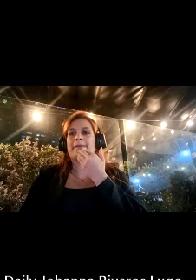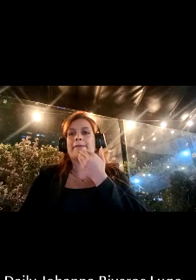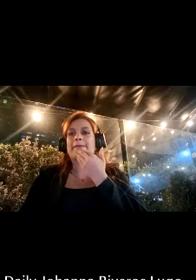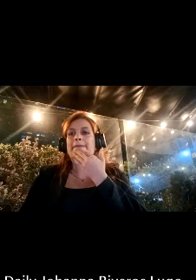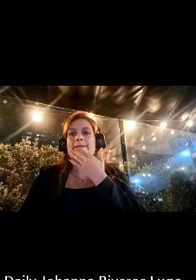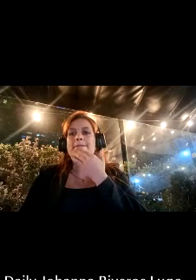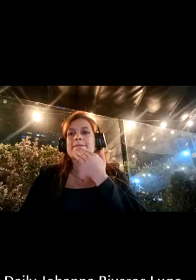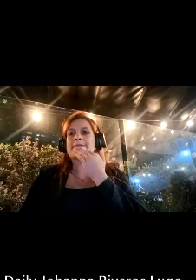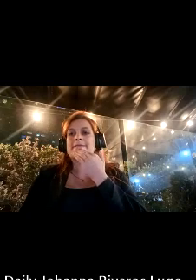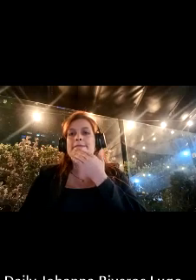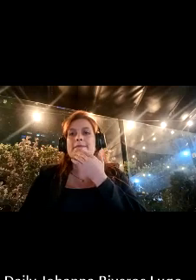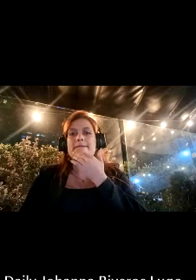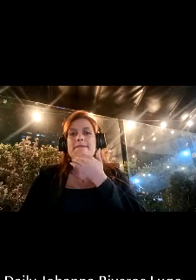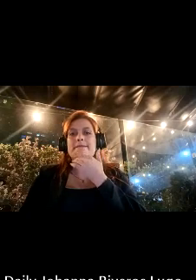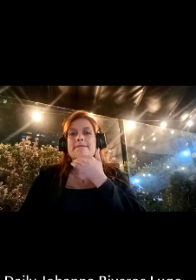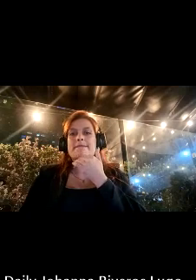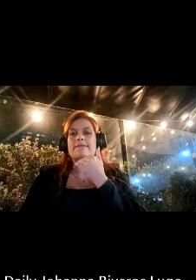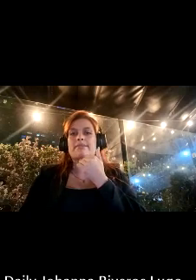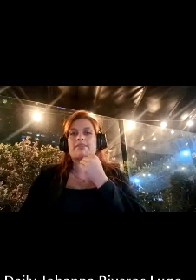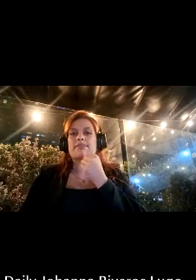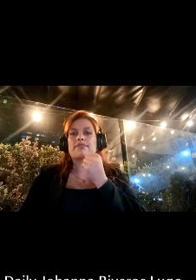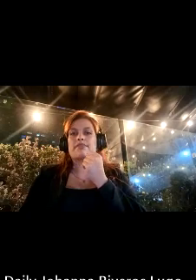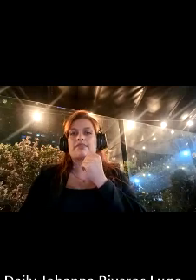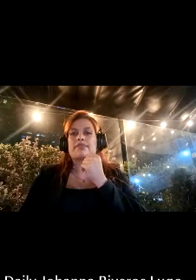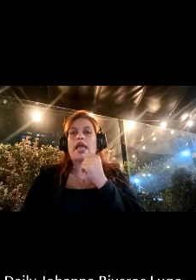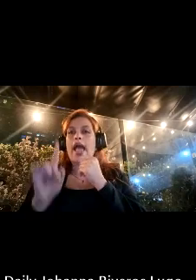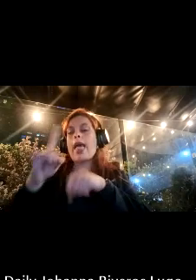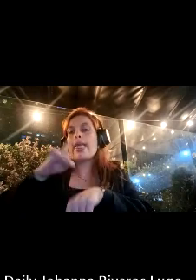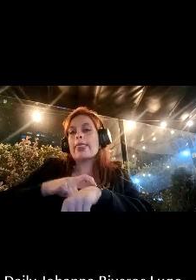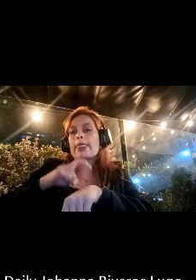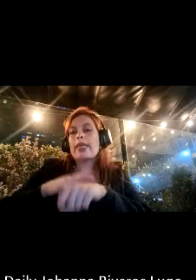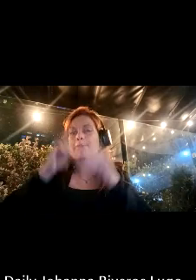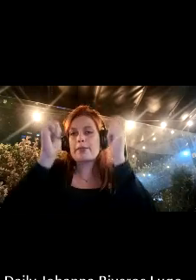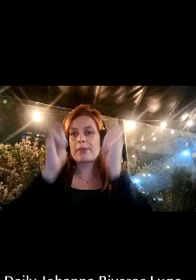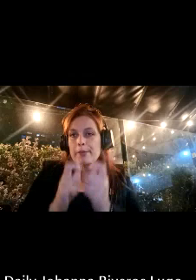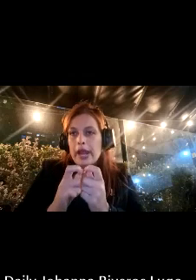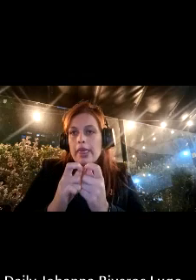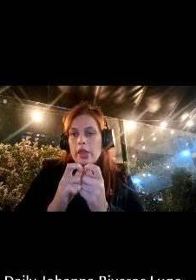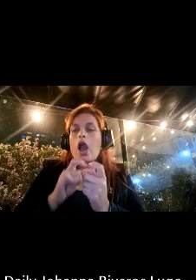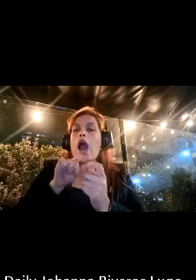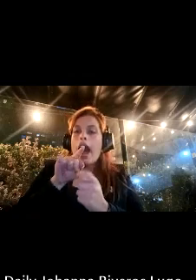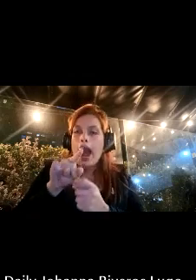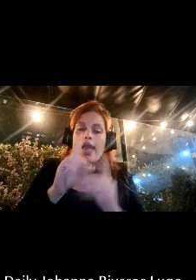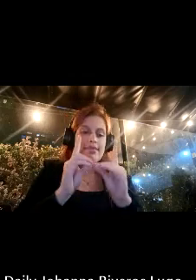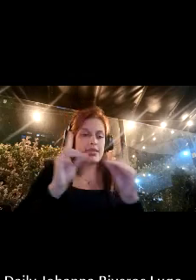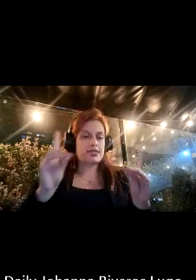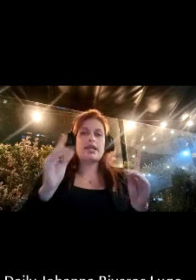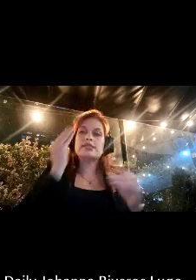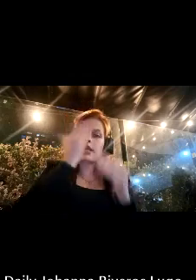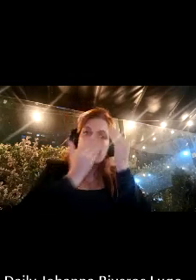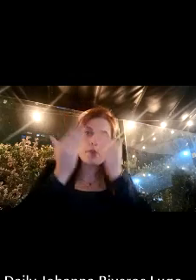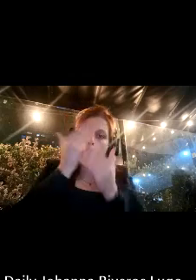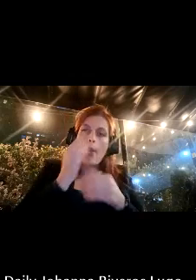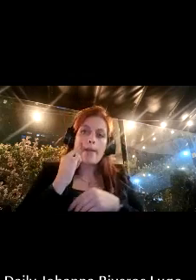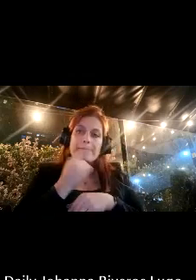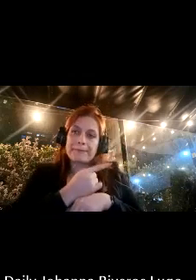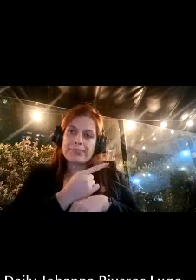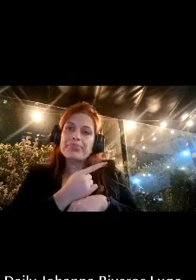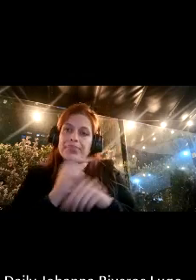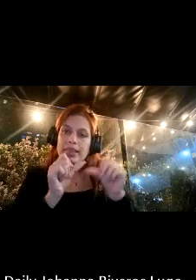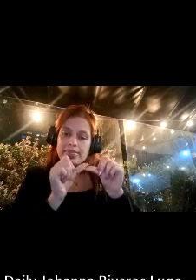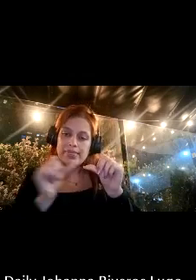el tiempo promedio, el tiempo que les decía, la distancia de prueba y la distancia de prueba, que es esta distancia de la